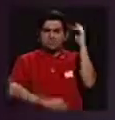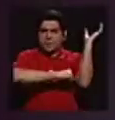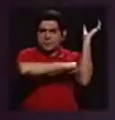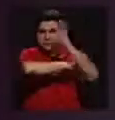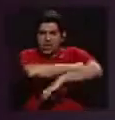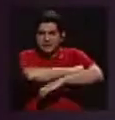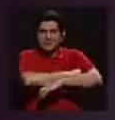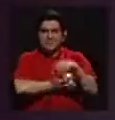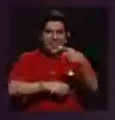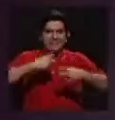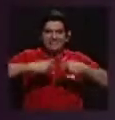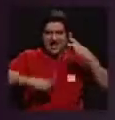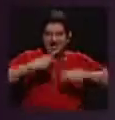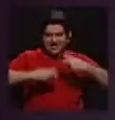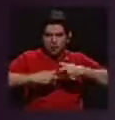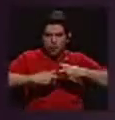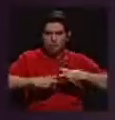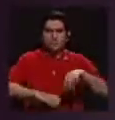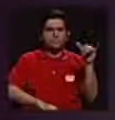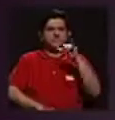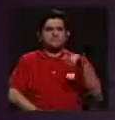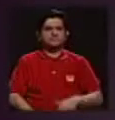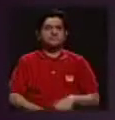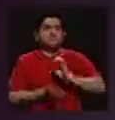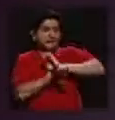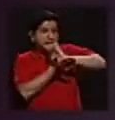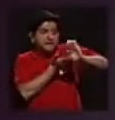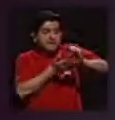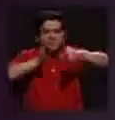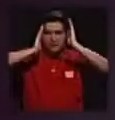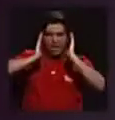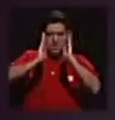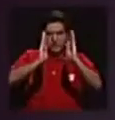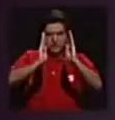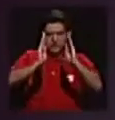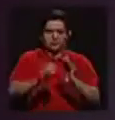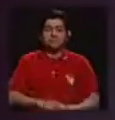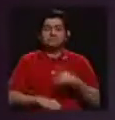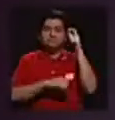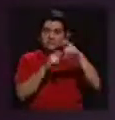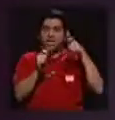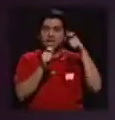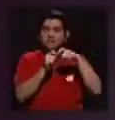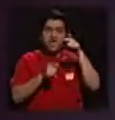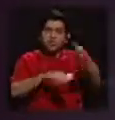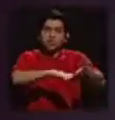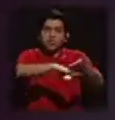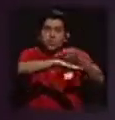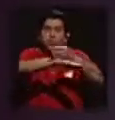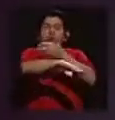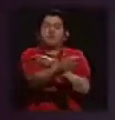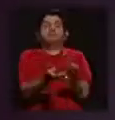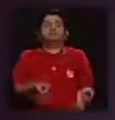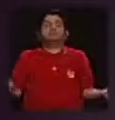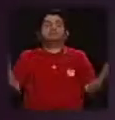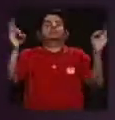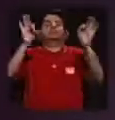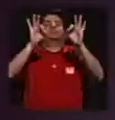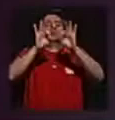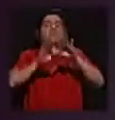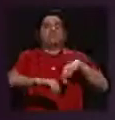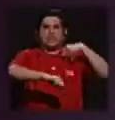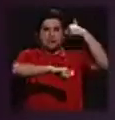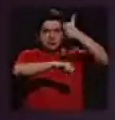del delito, sino además en cuanto a la prevención y la atención, y que precisamente esos avances tan importantes han